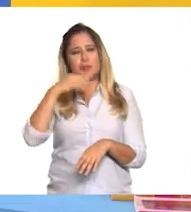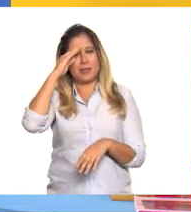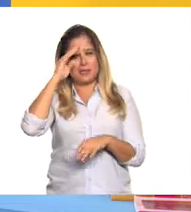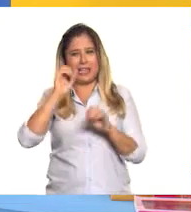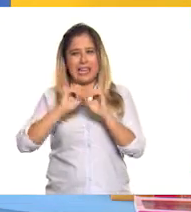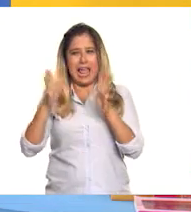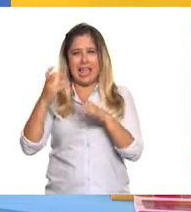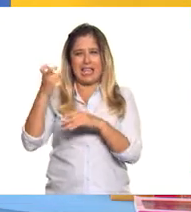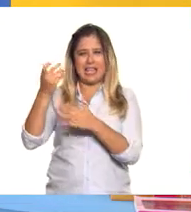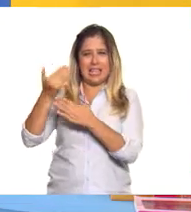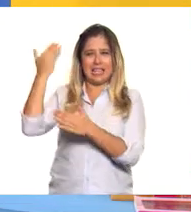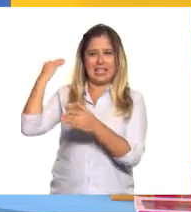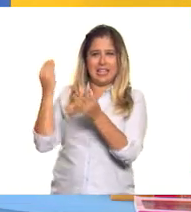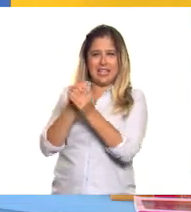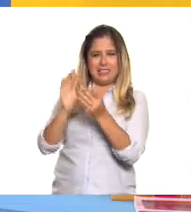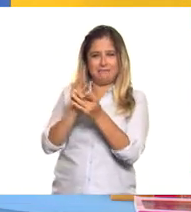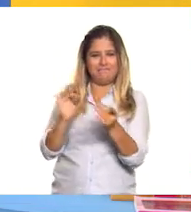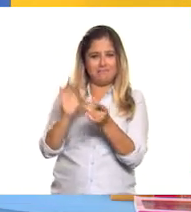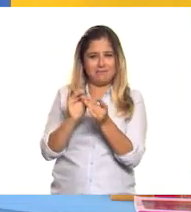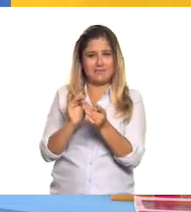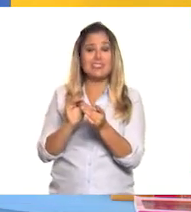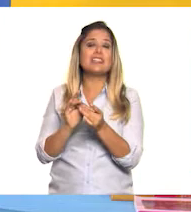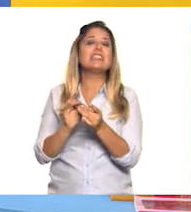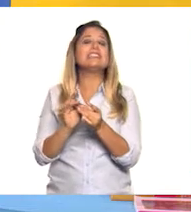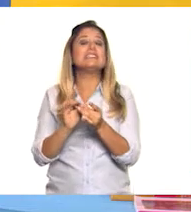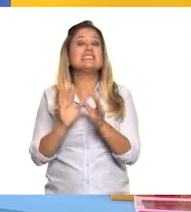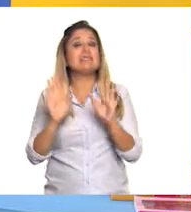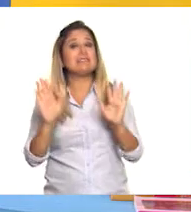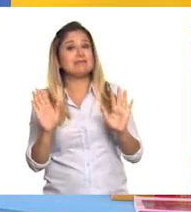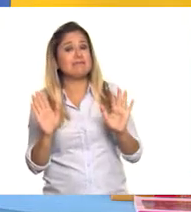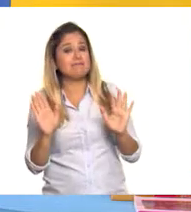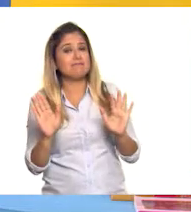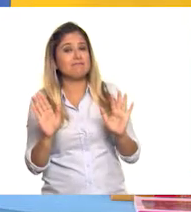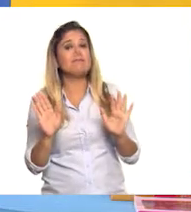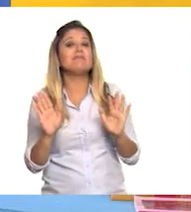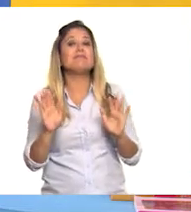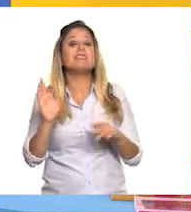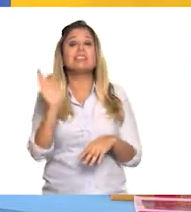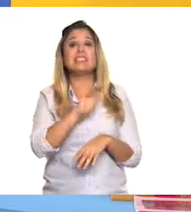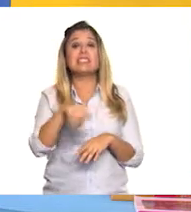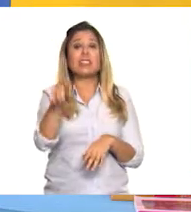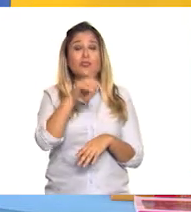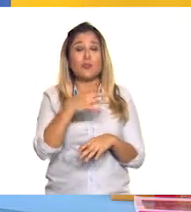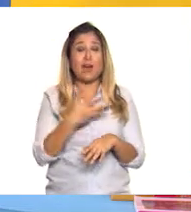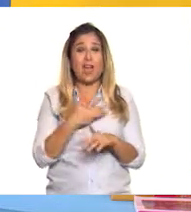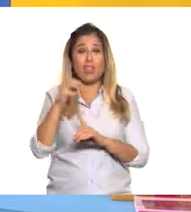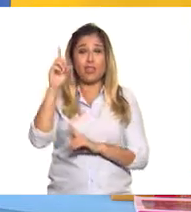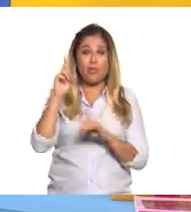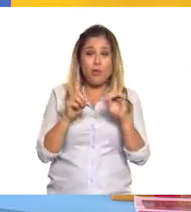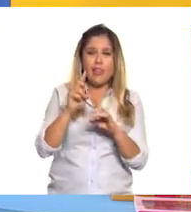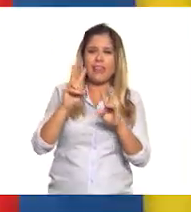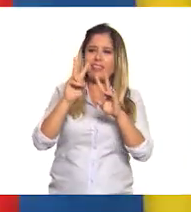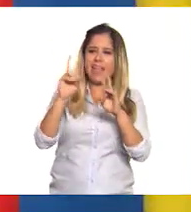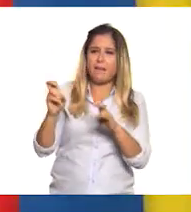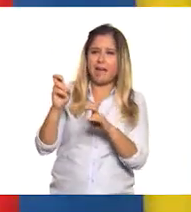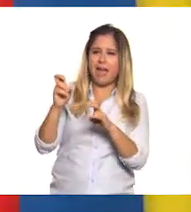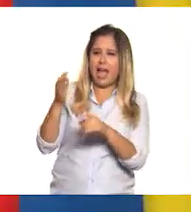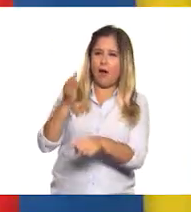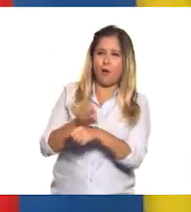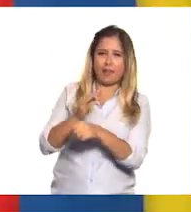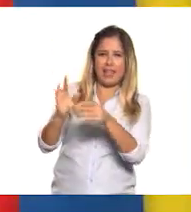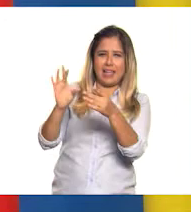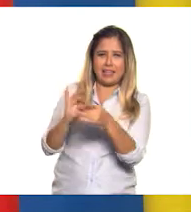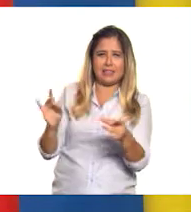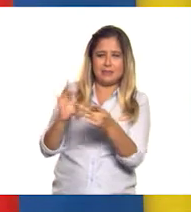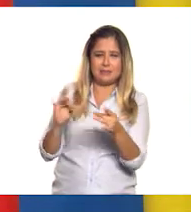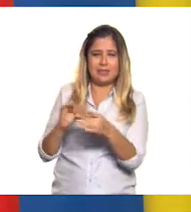claro. ¿Es así, niñas y niños? Sí, no me equivoco, ¿verdad? Ok. Sino sobre el tema que abordan, María. Ah, me parece muy